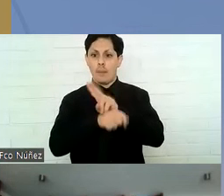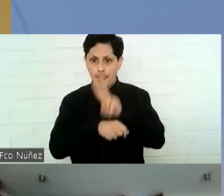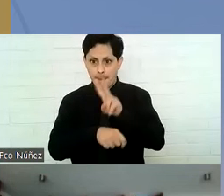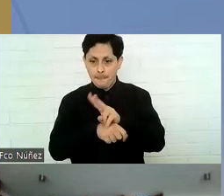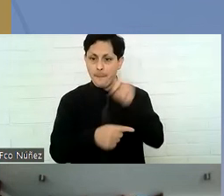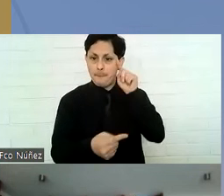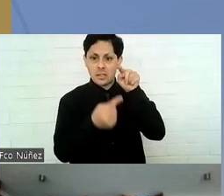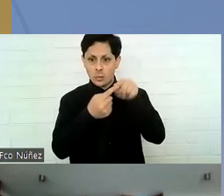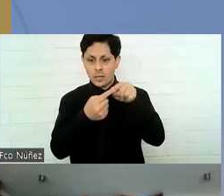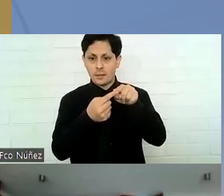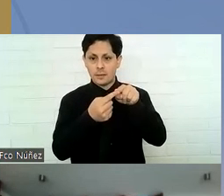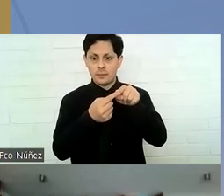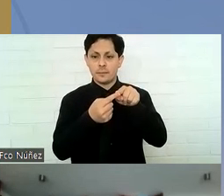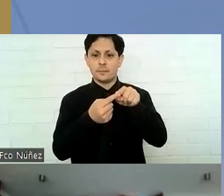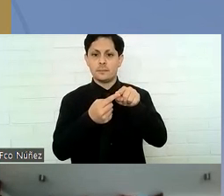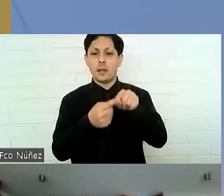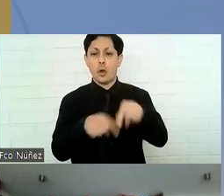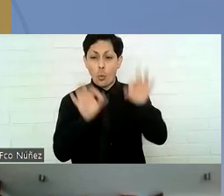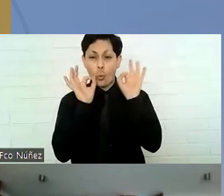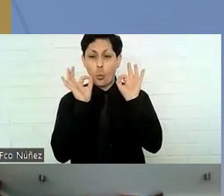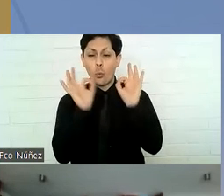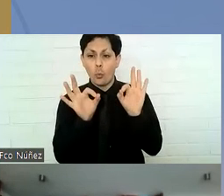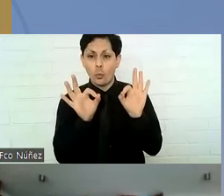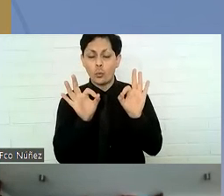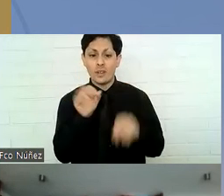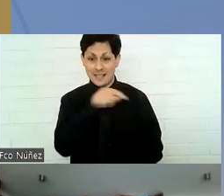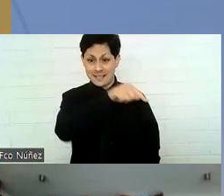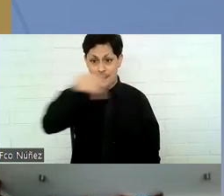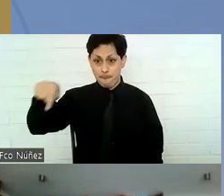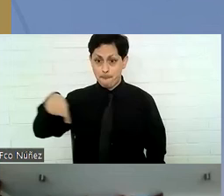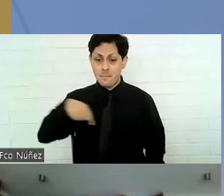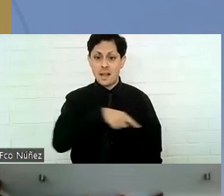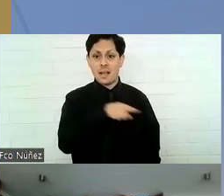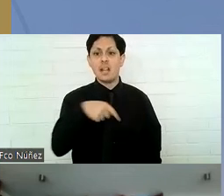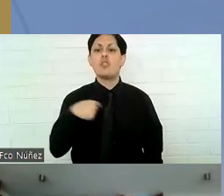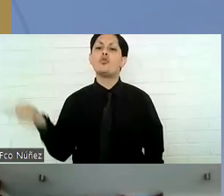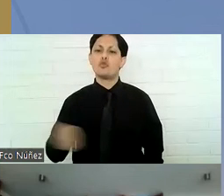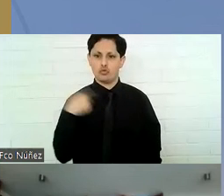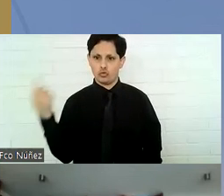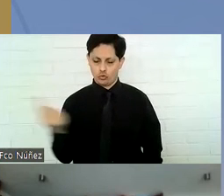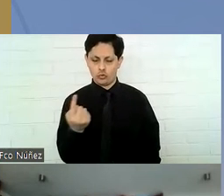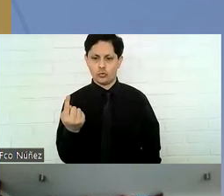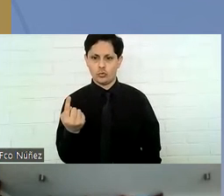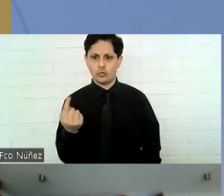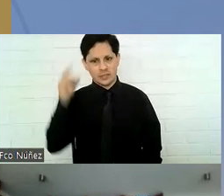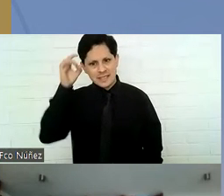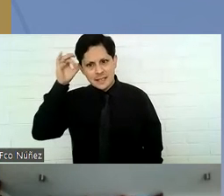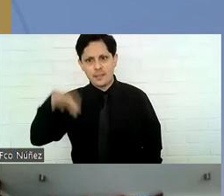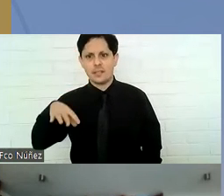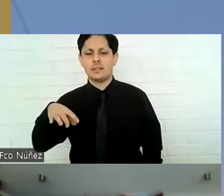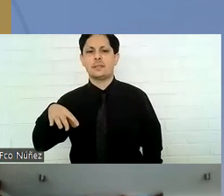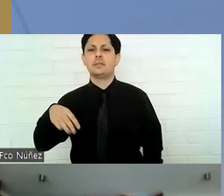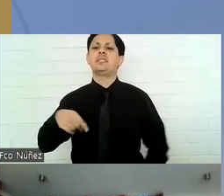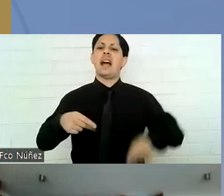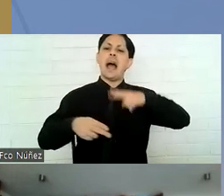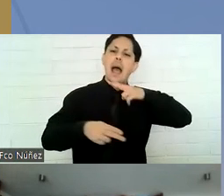particularidad. Y justo en este plano nos corresponde subvertir los saberes, la